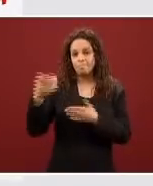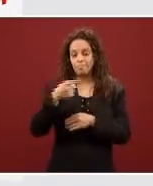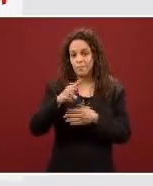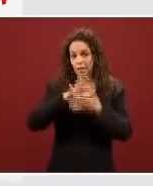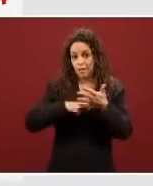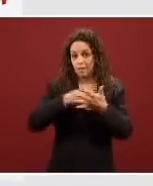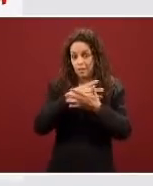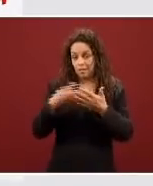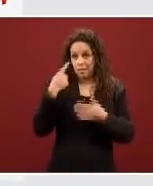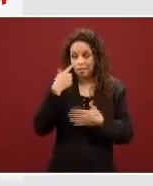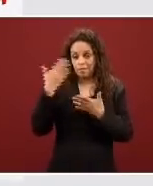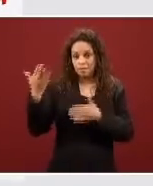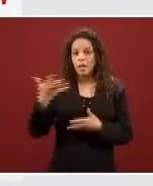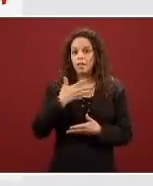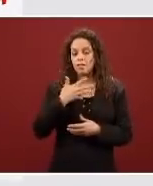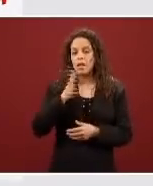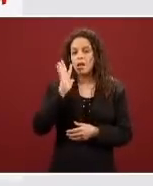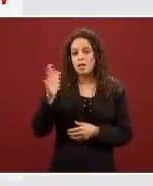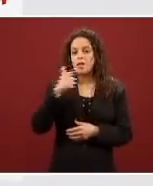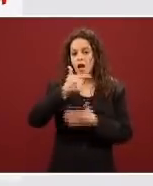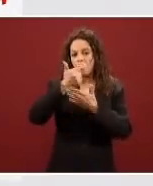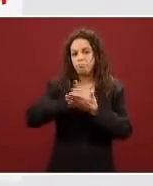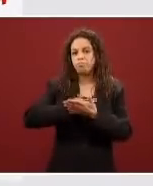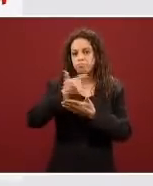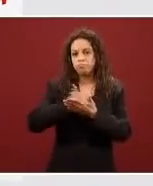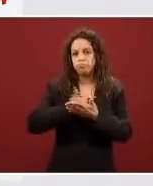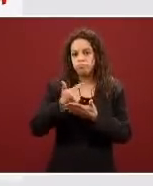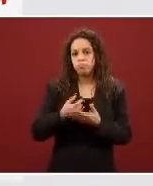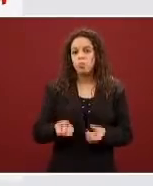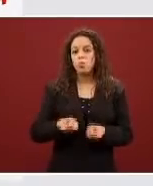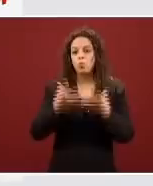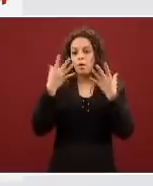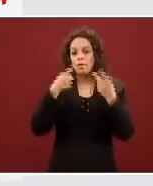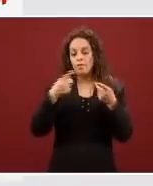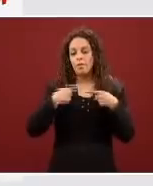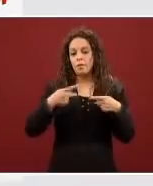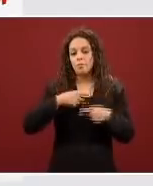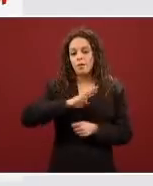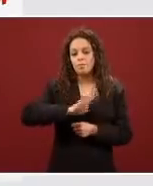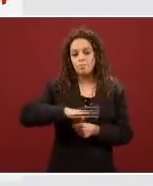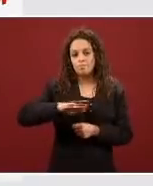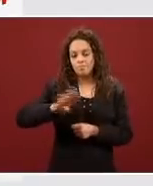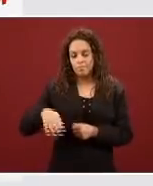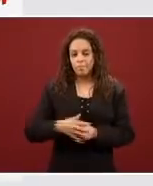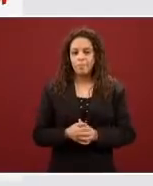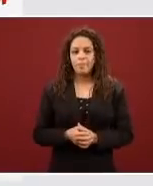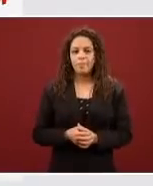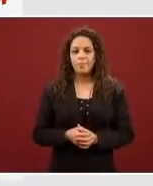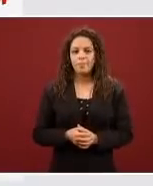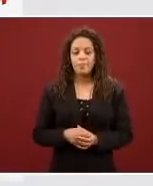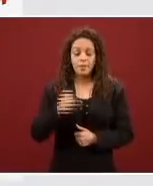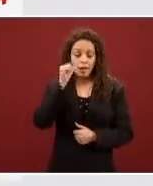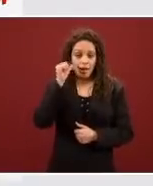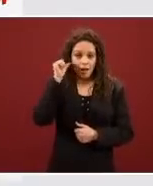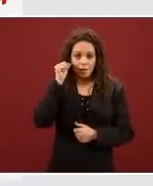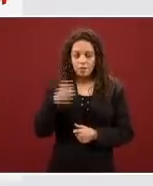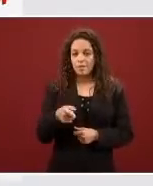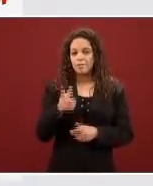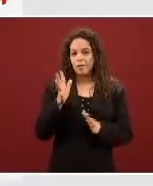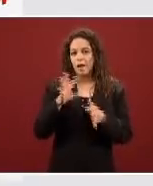integra la estadística en relación a las defunciones que han ocurrido. El día de ayer les comentábamos sobre